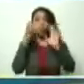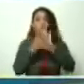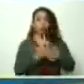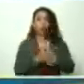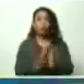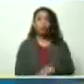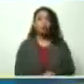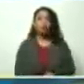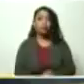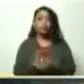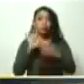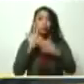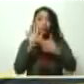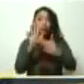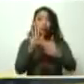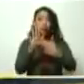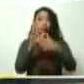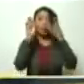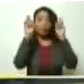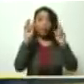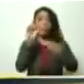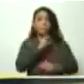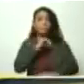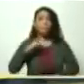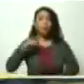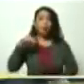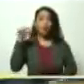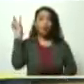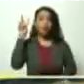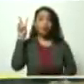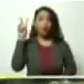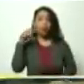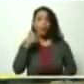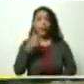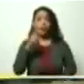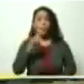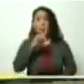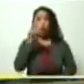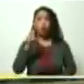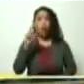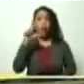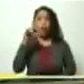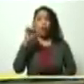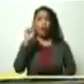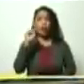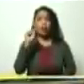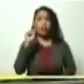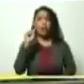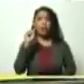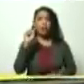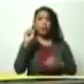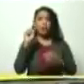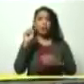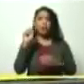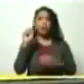en representación de los medios privados de Venezuela formula la siguiente pregunta Liz Flores de Benevisión